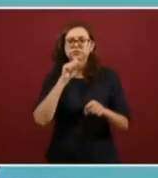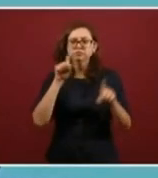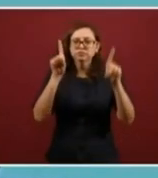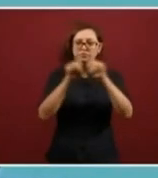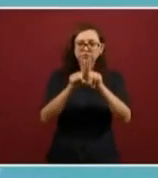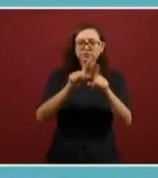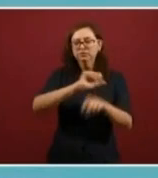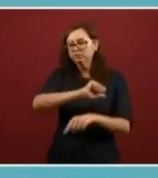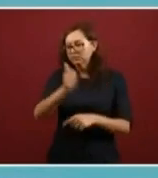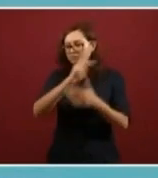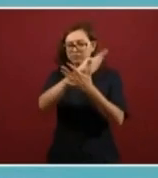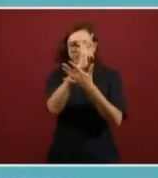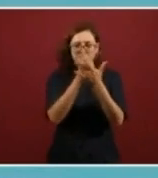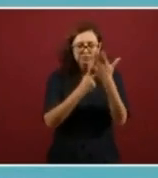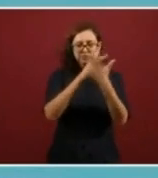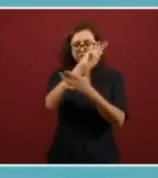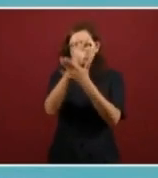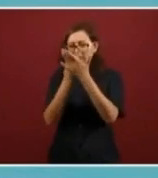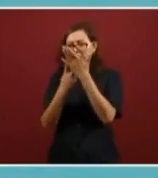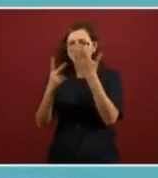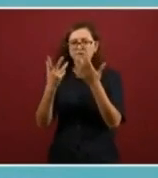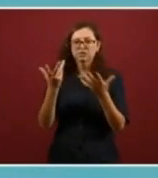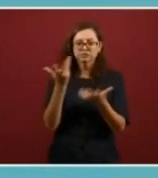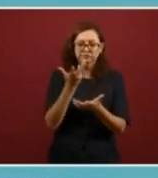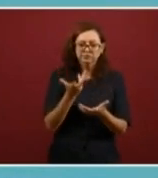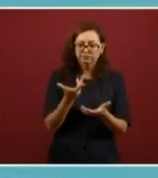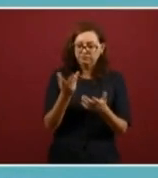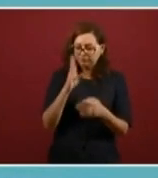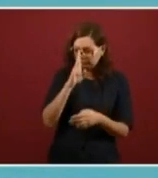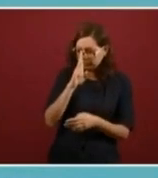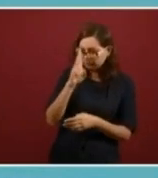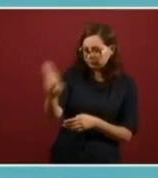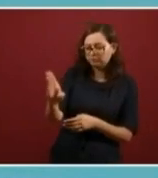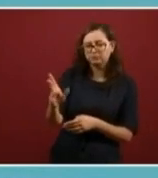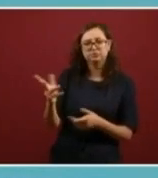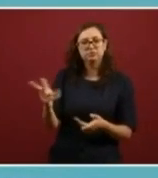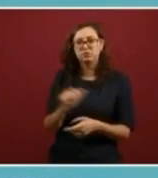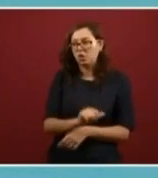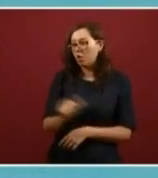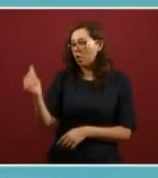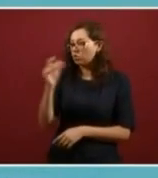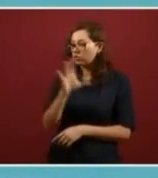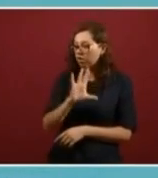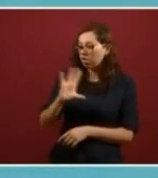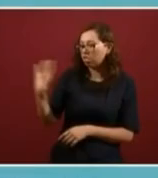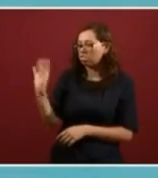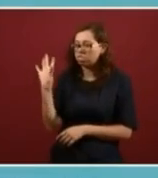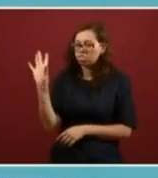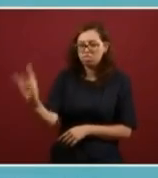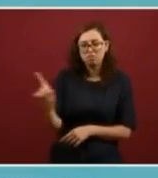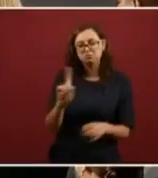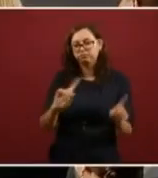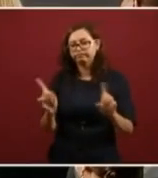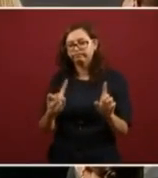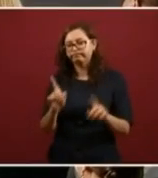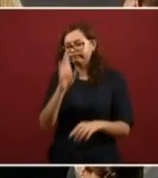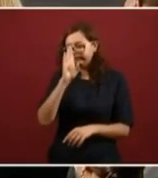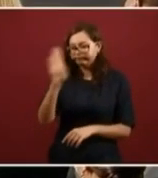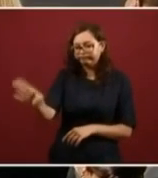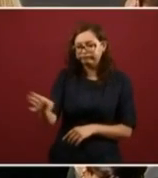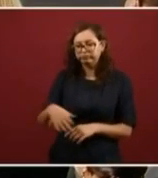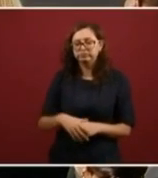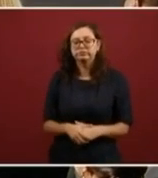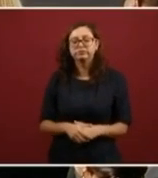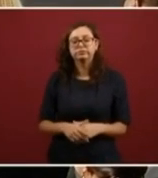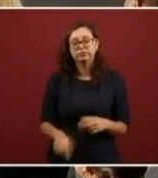de los programas, lo hacemos sin intermediarios, directamente al productor. Ahora, la